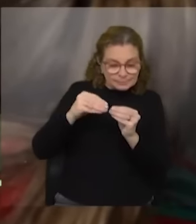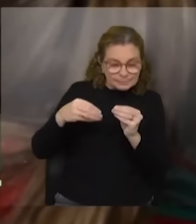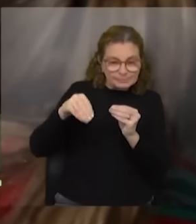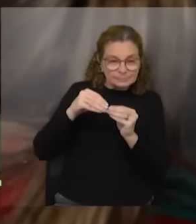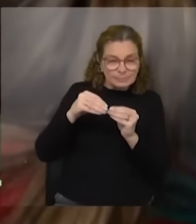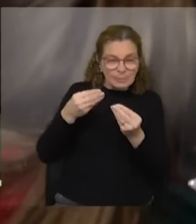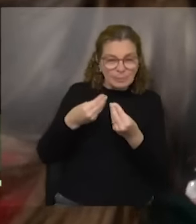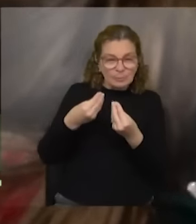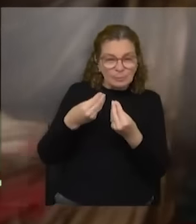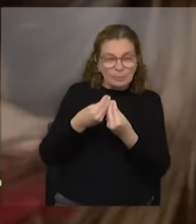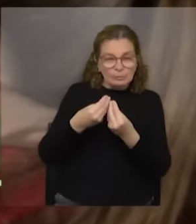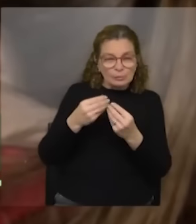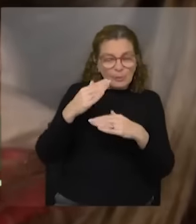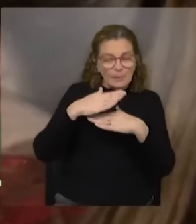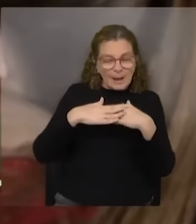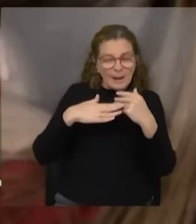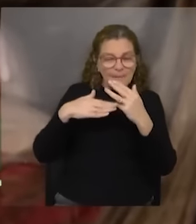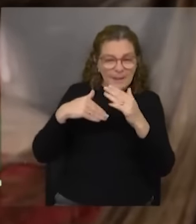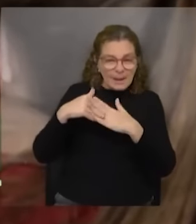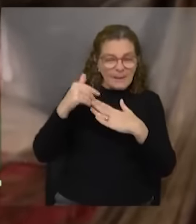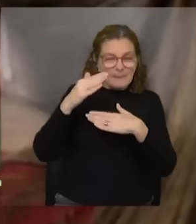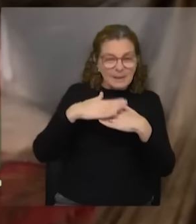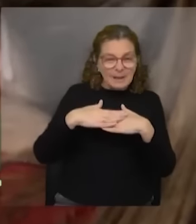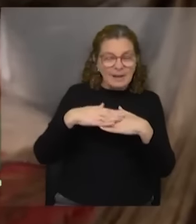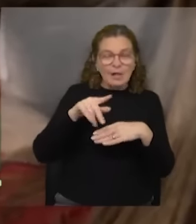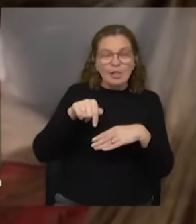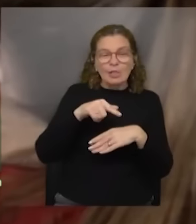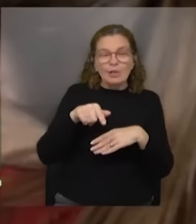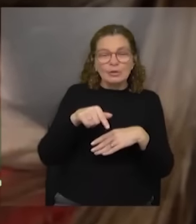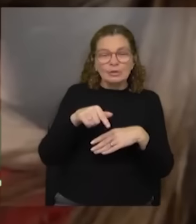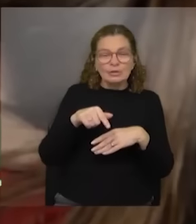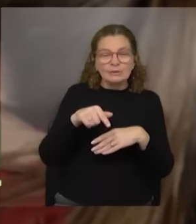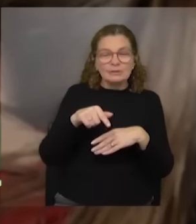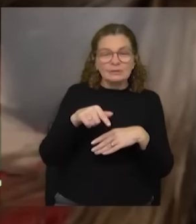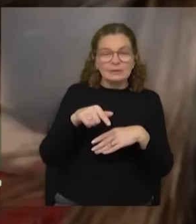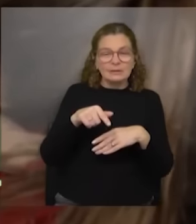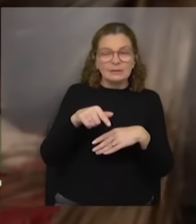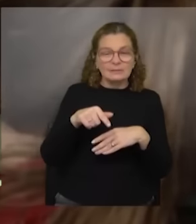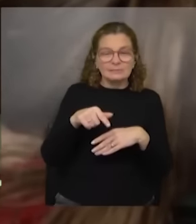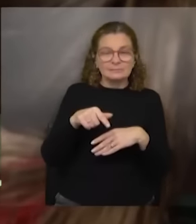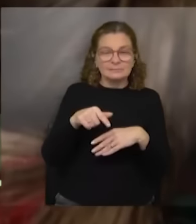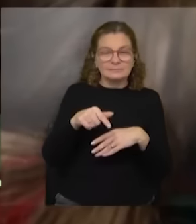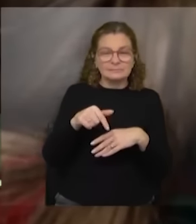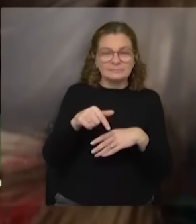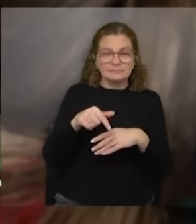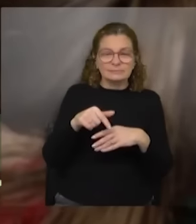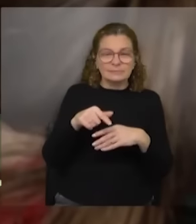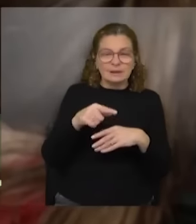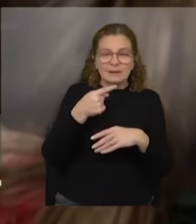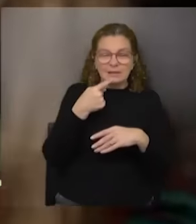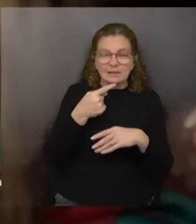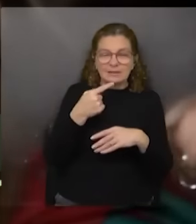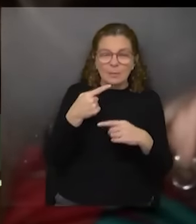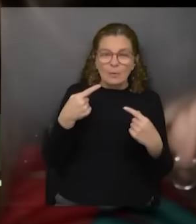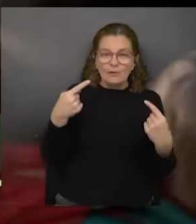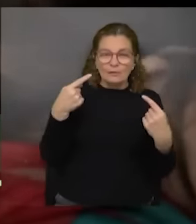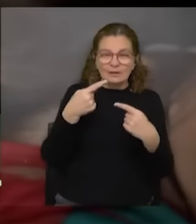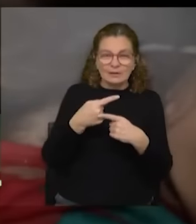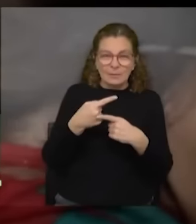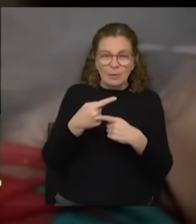ladrillo tras ladrillo donde esa Esa esa dialéctica o enfrentamiento entre